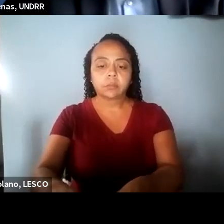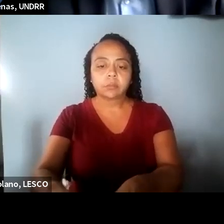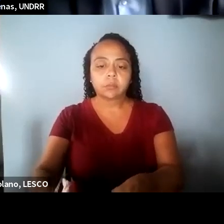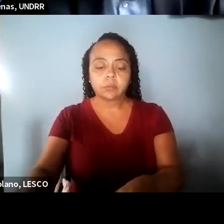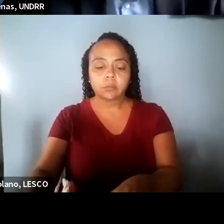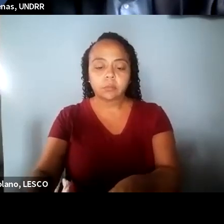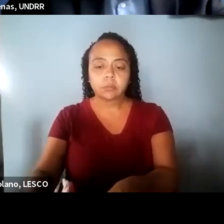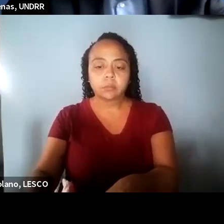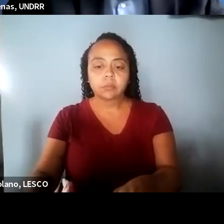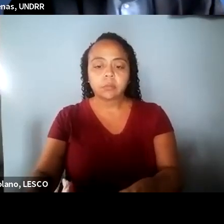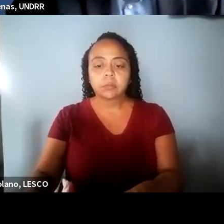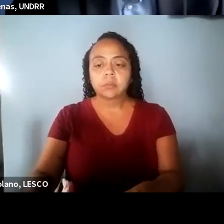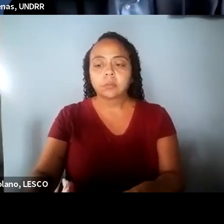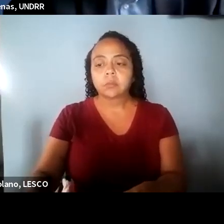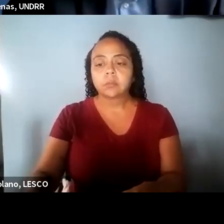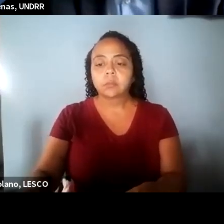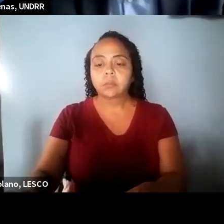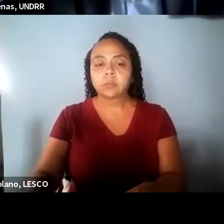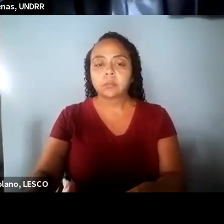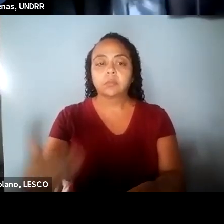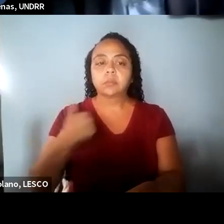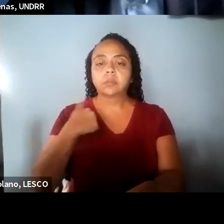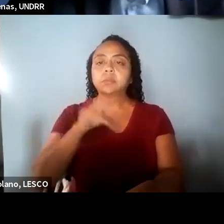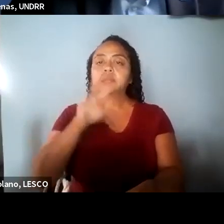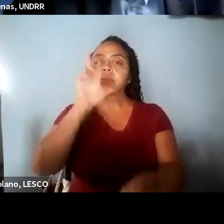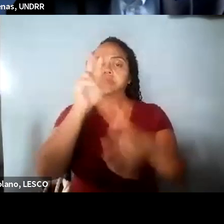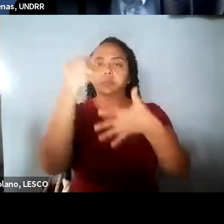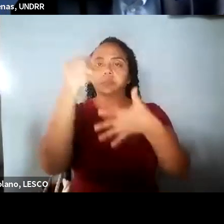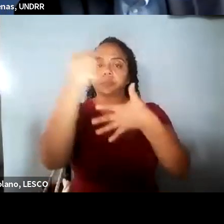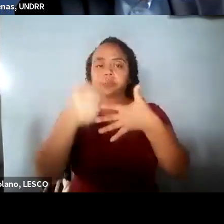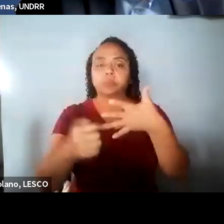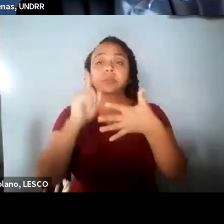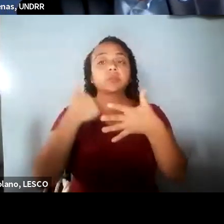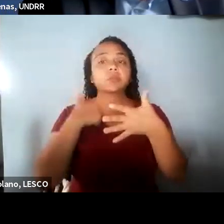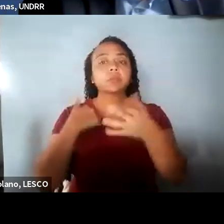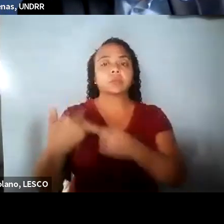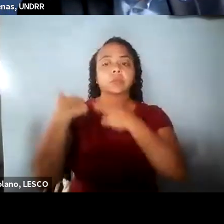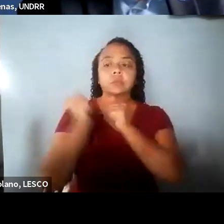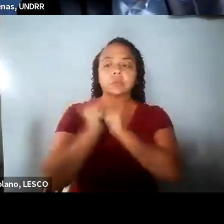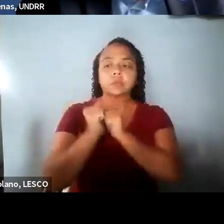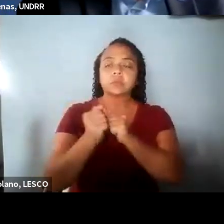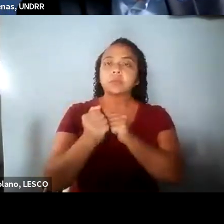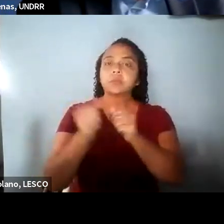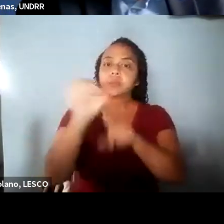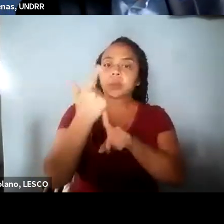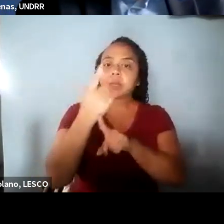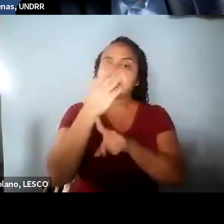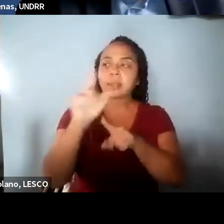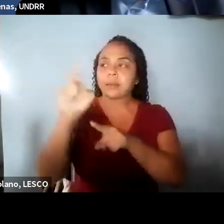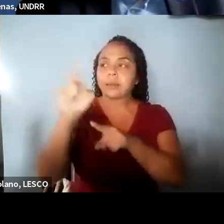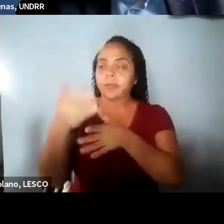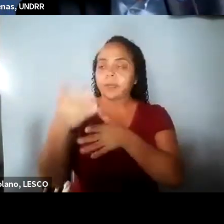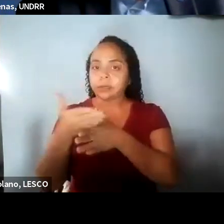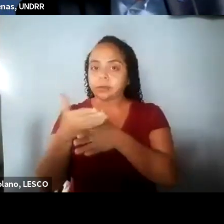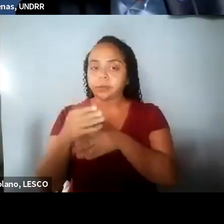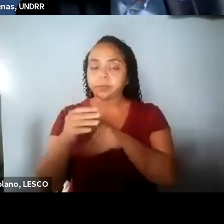riesgo tenemos como le decía 8 perdón tres lineamientos sólo tiene que ver con responsabilidad social y deberes compartidos no